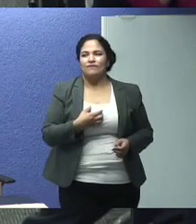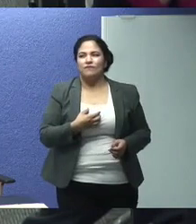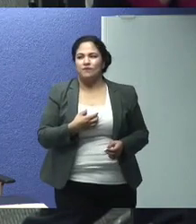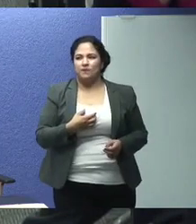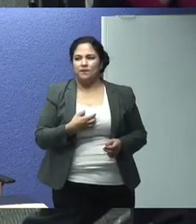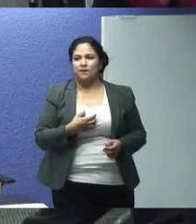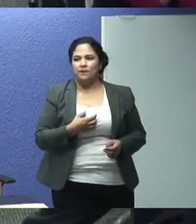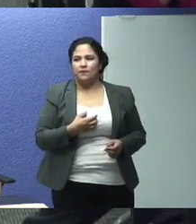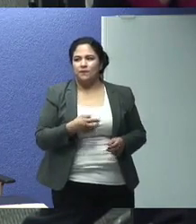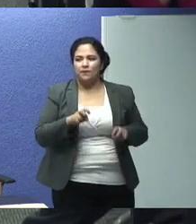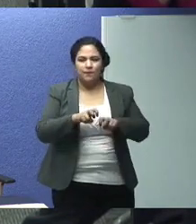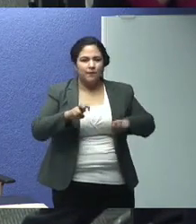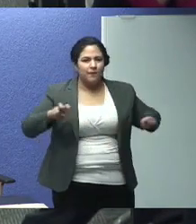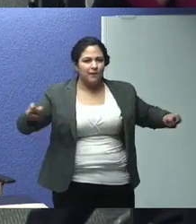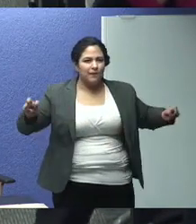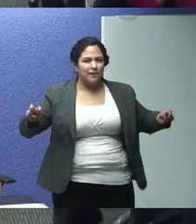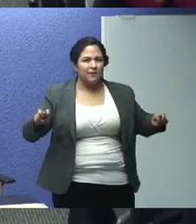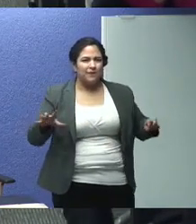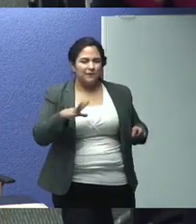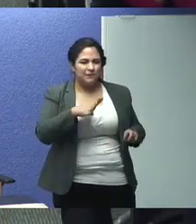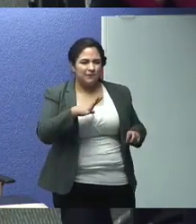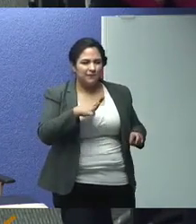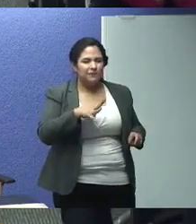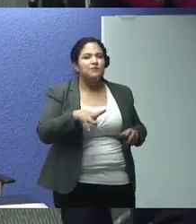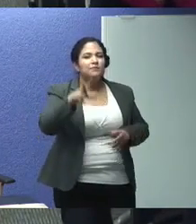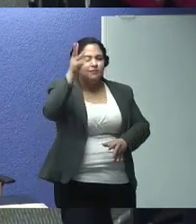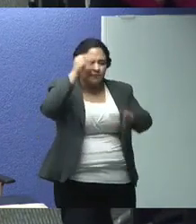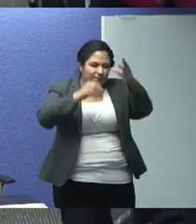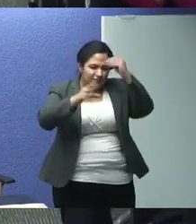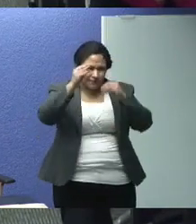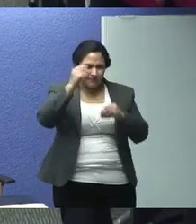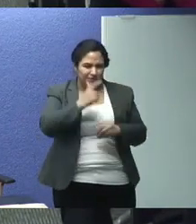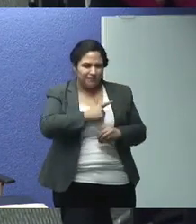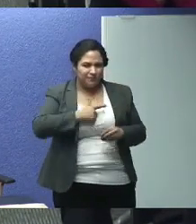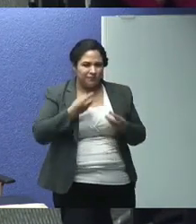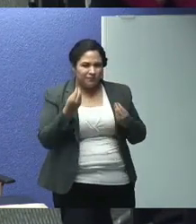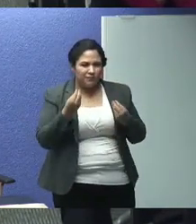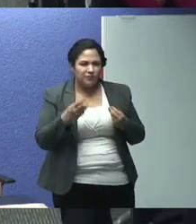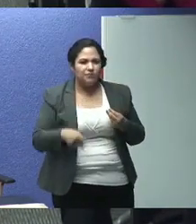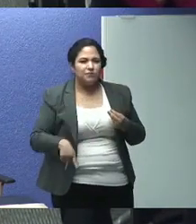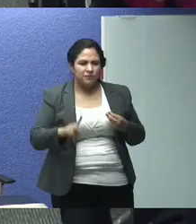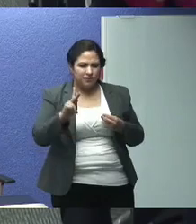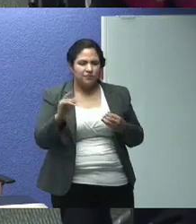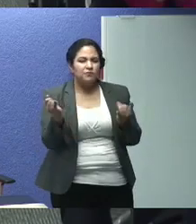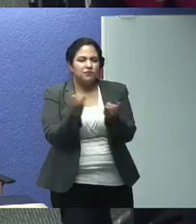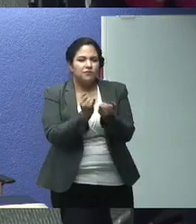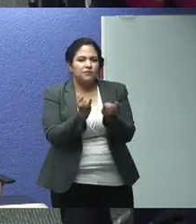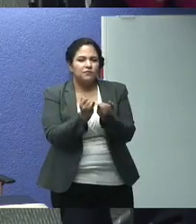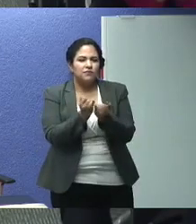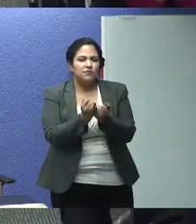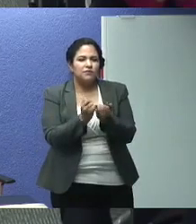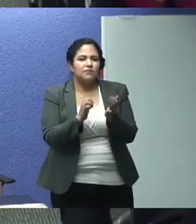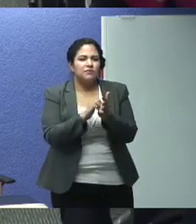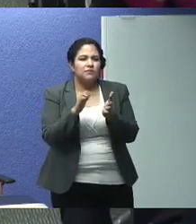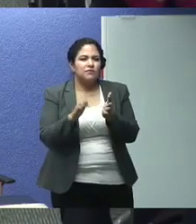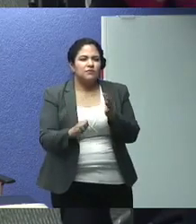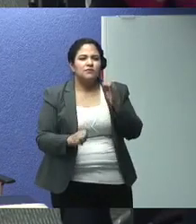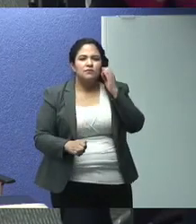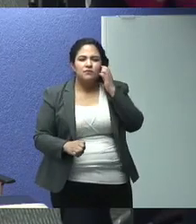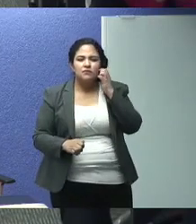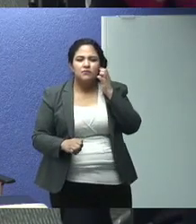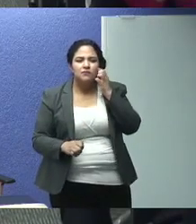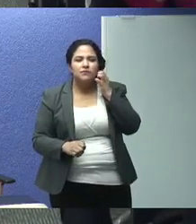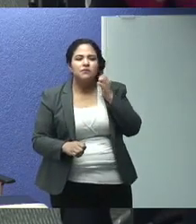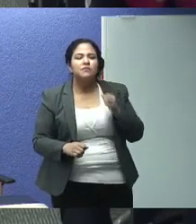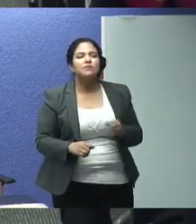tres y también el detalle en el tema de los conceptos,